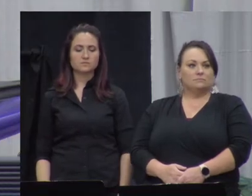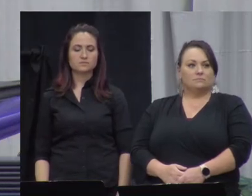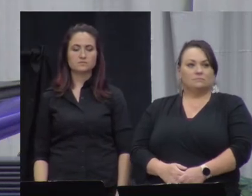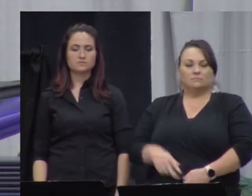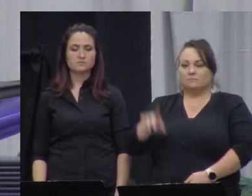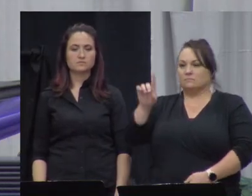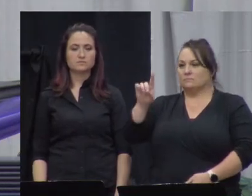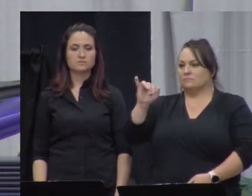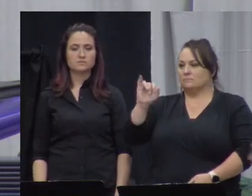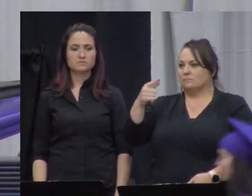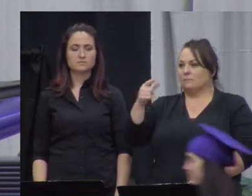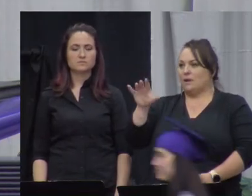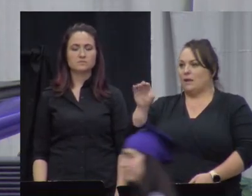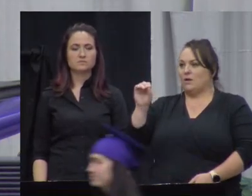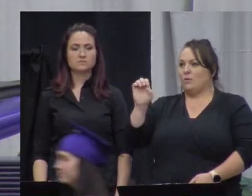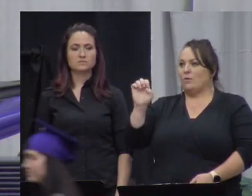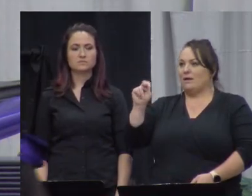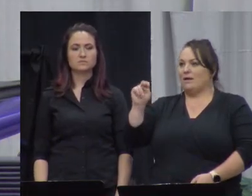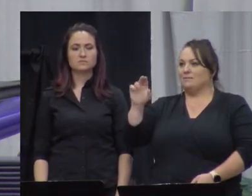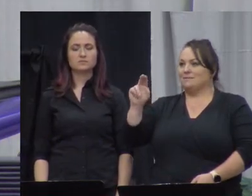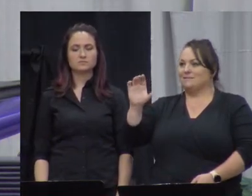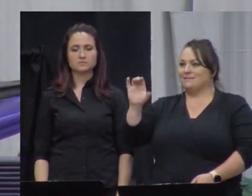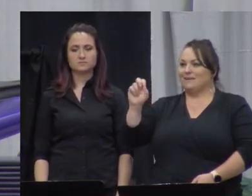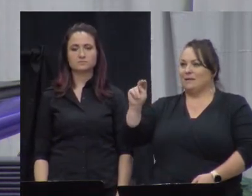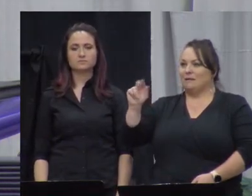Diego Encinas.